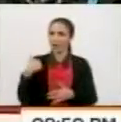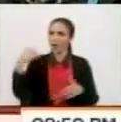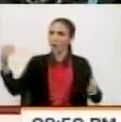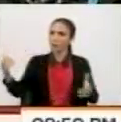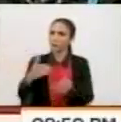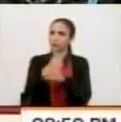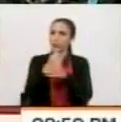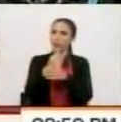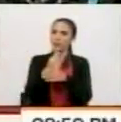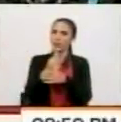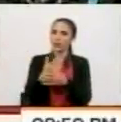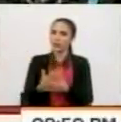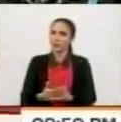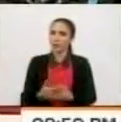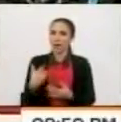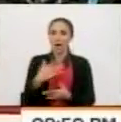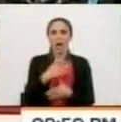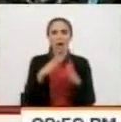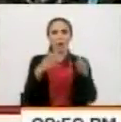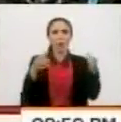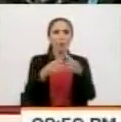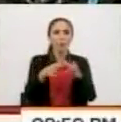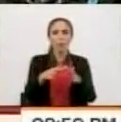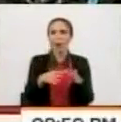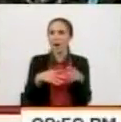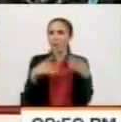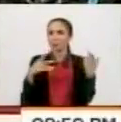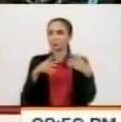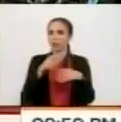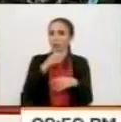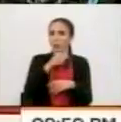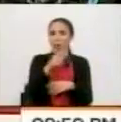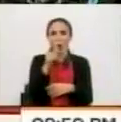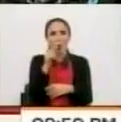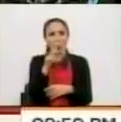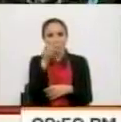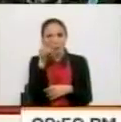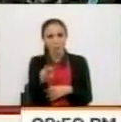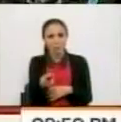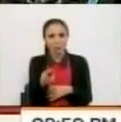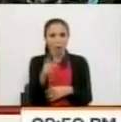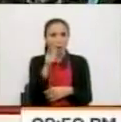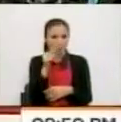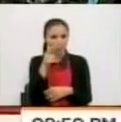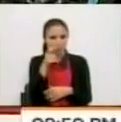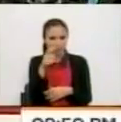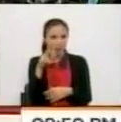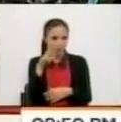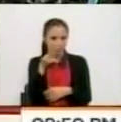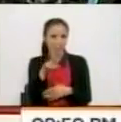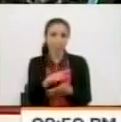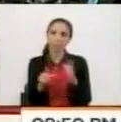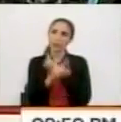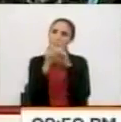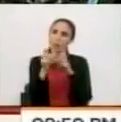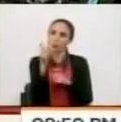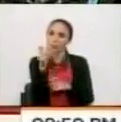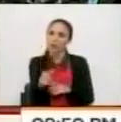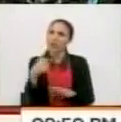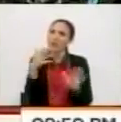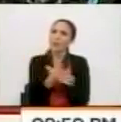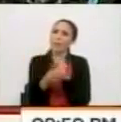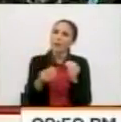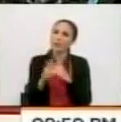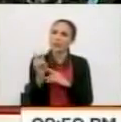de trabajo de la gente, los comunicadores populares. Ese compañero que está allí les pregunta a ellos sobre Venezuela.